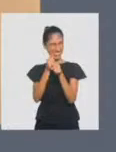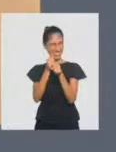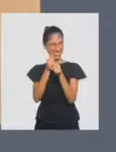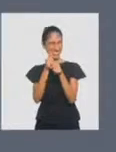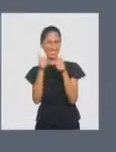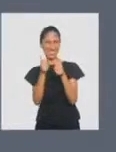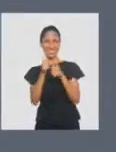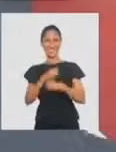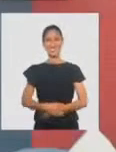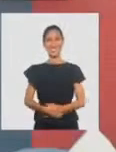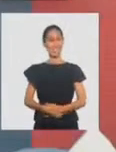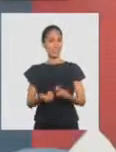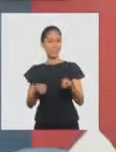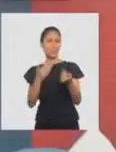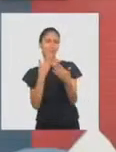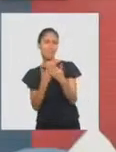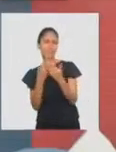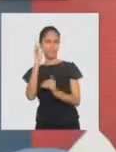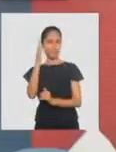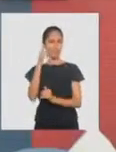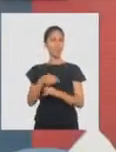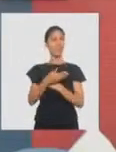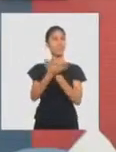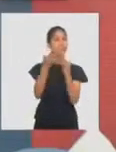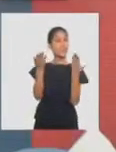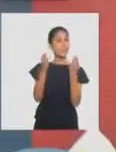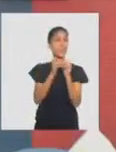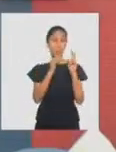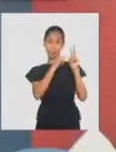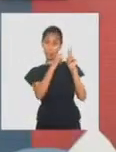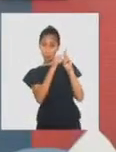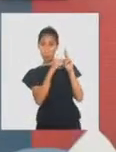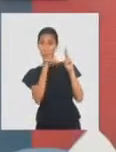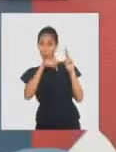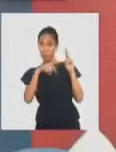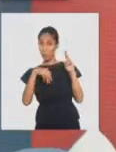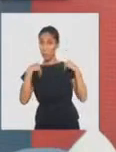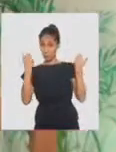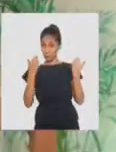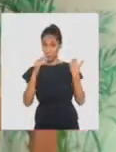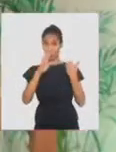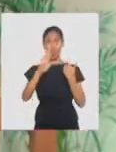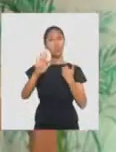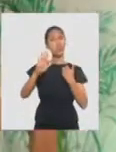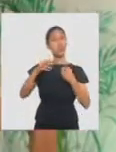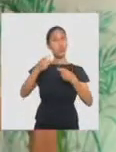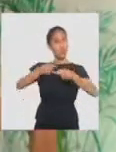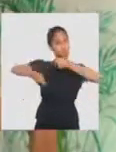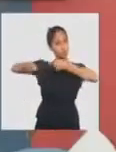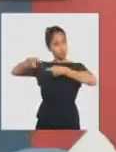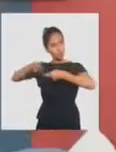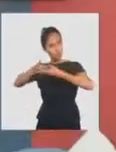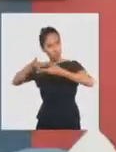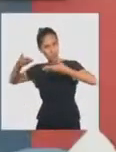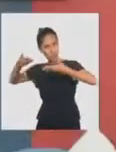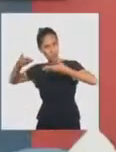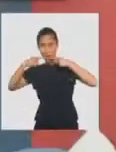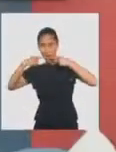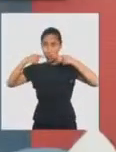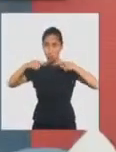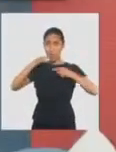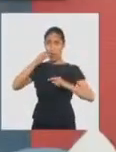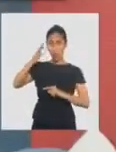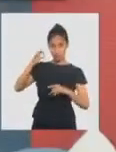Buen trabajo. Thank you, Miss. ¿Qué tal Sarina y Yari? ¿Creen que ahora podrían publicitar en inglés el producto de su